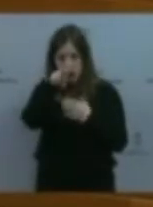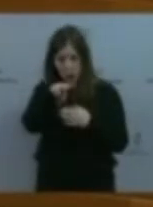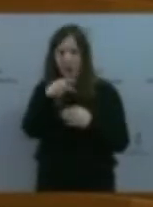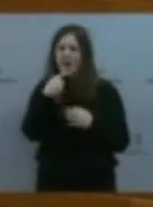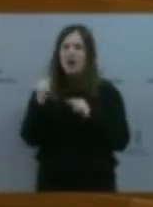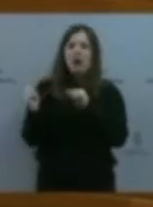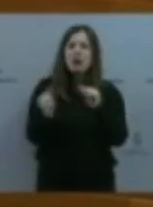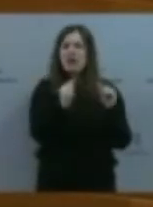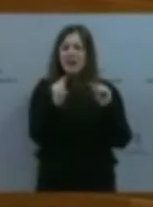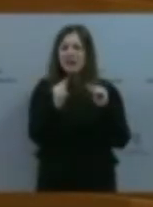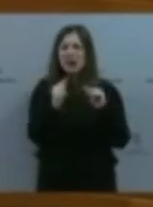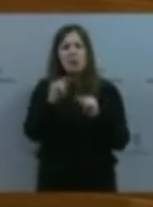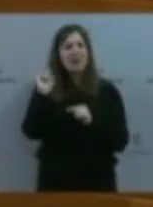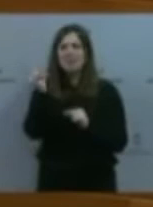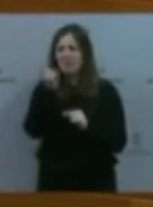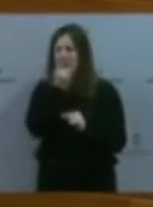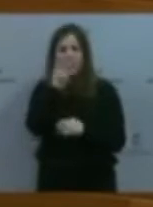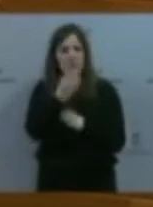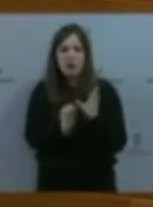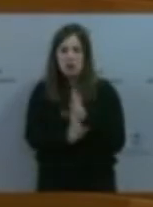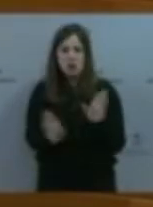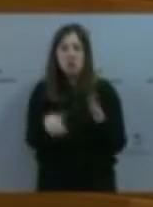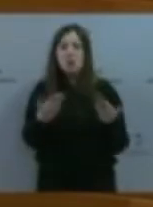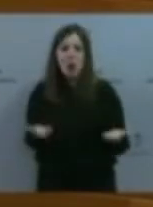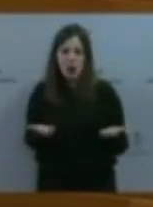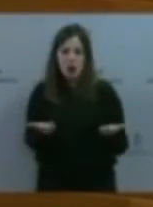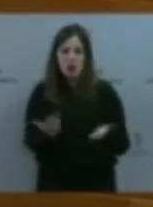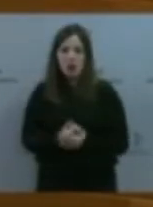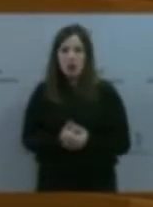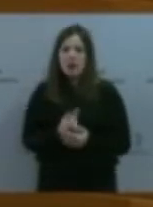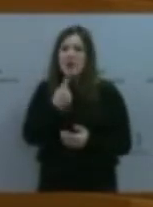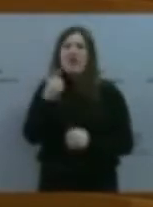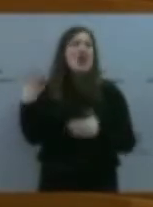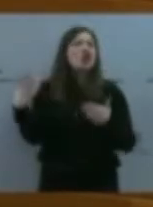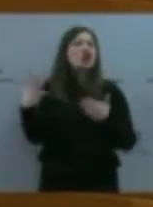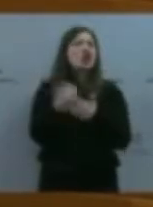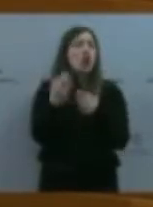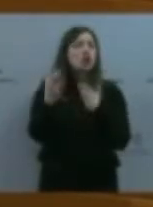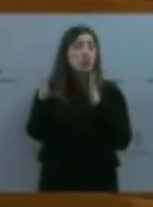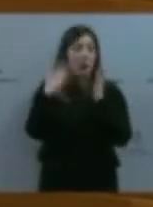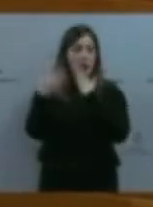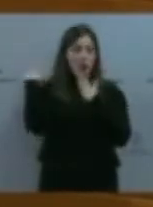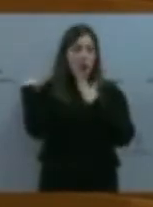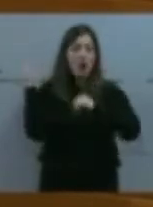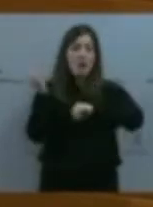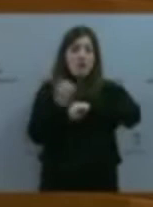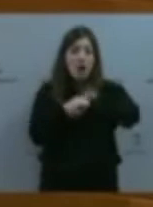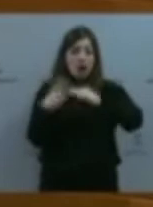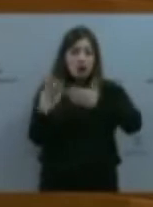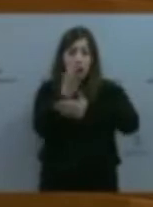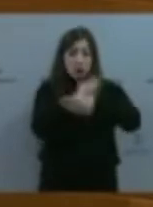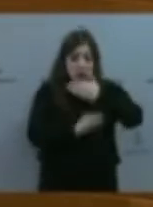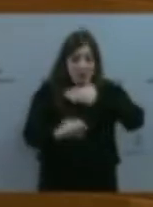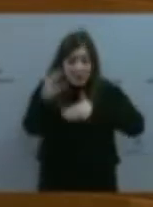siguiente. No todos los fondos de aquel periodo, su aplicación era para la generación de empleo. Y ese es un primer error que comete mucha